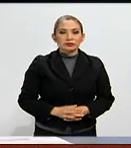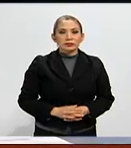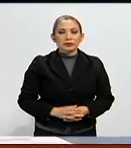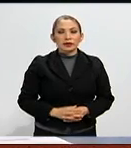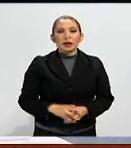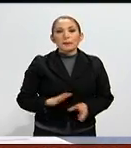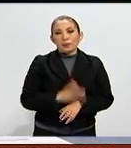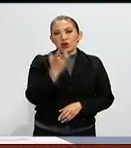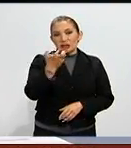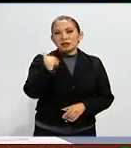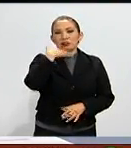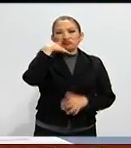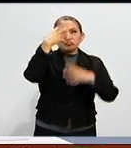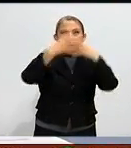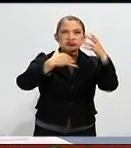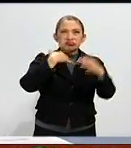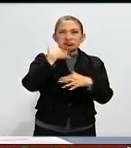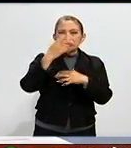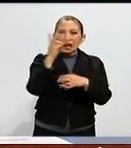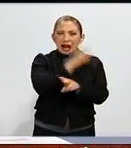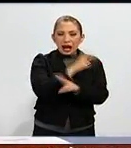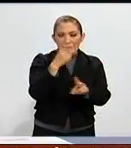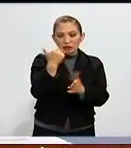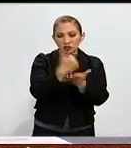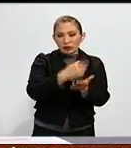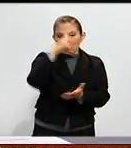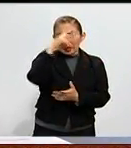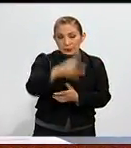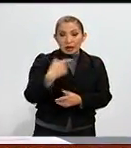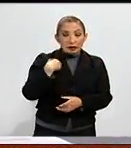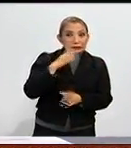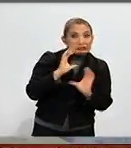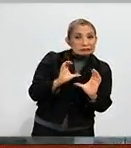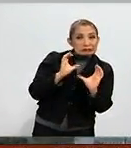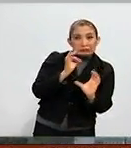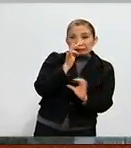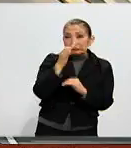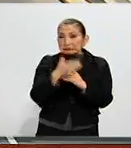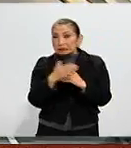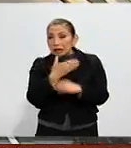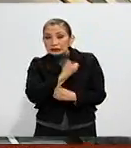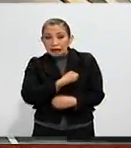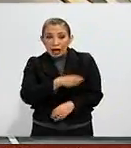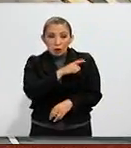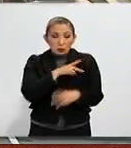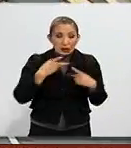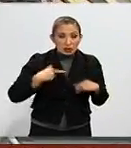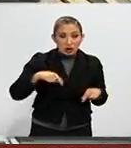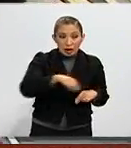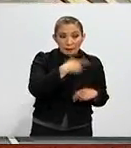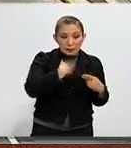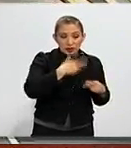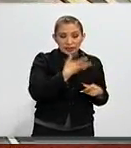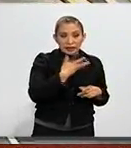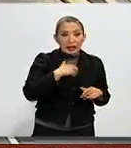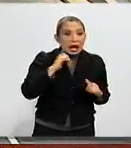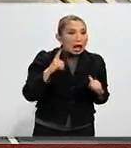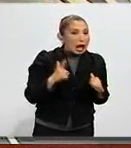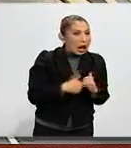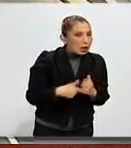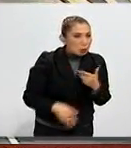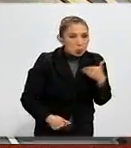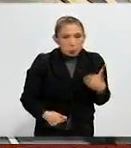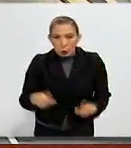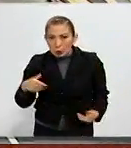Y debido a la contaminación ambiental, la Ciudad de México está en alerta preventiva de salud pública. Las personas que presenten algún tipo